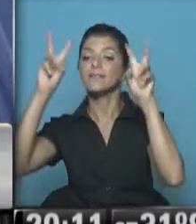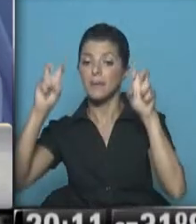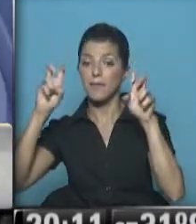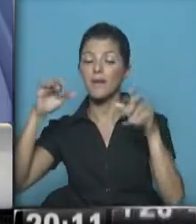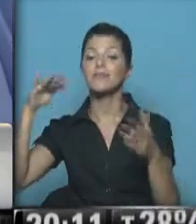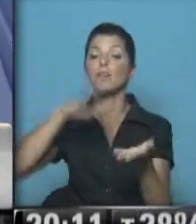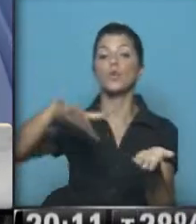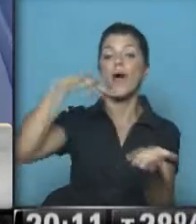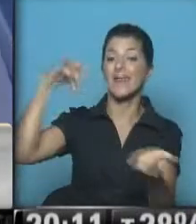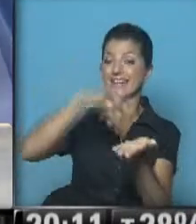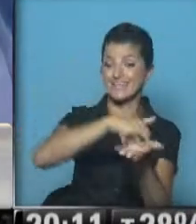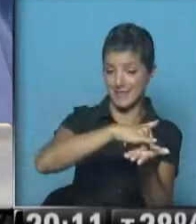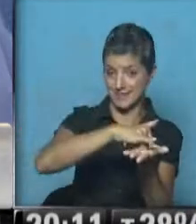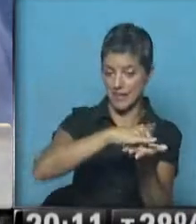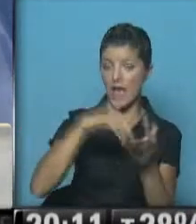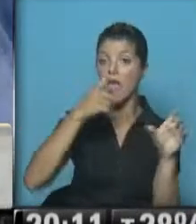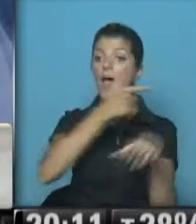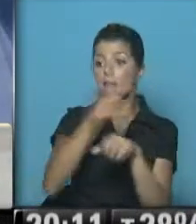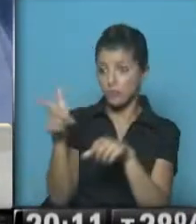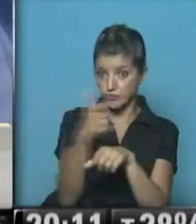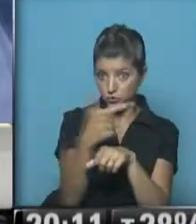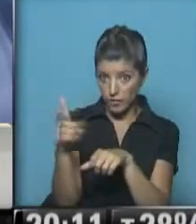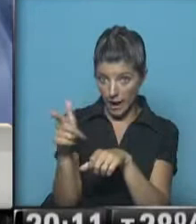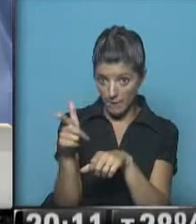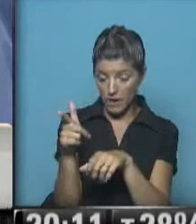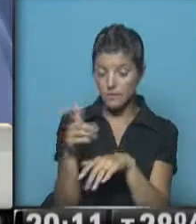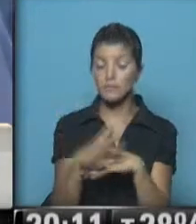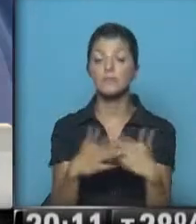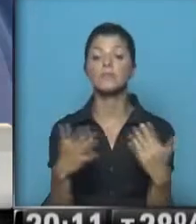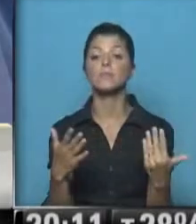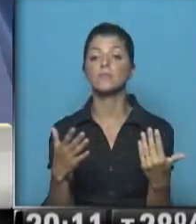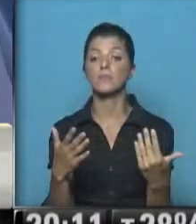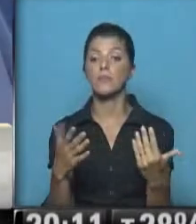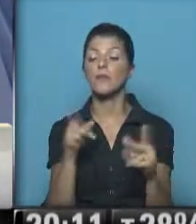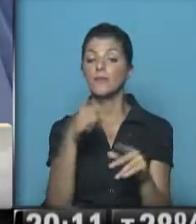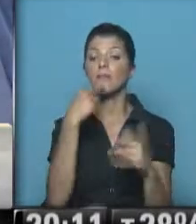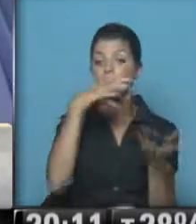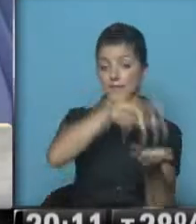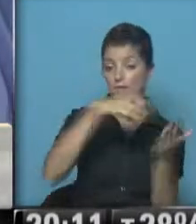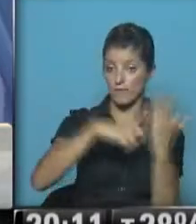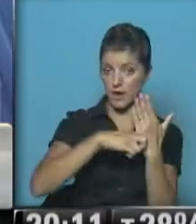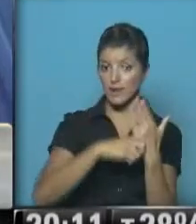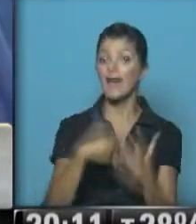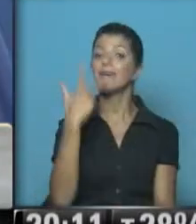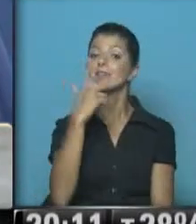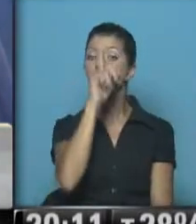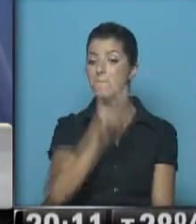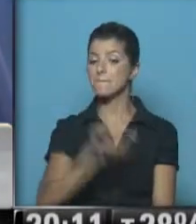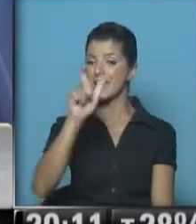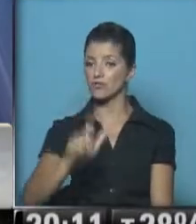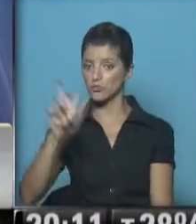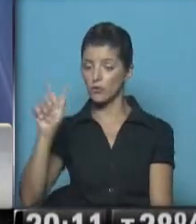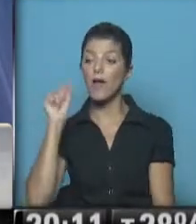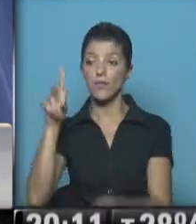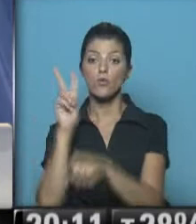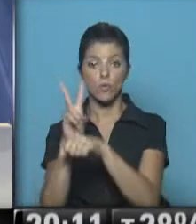de filmación. Está corroborado, esto lo dice la fiscalía, que había tres personas de su